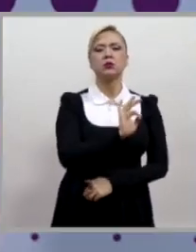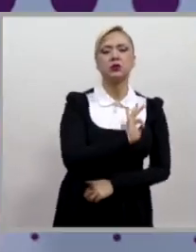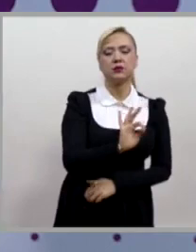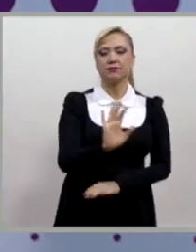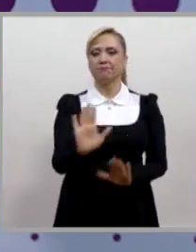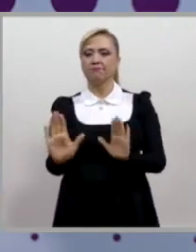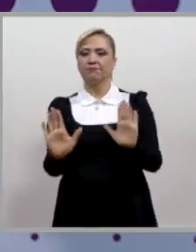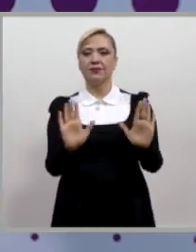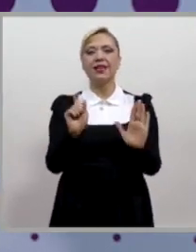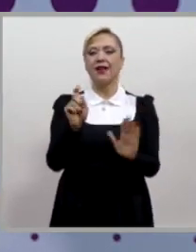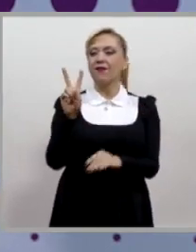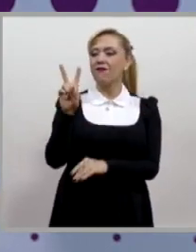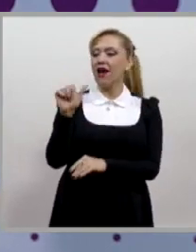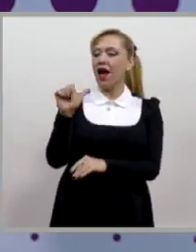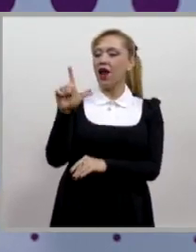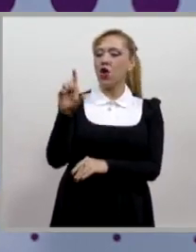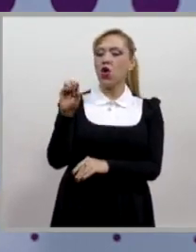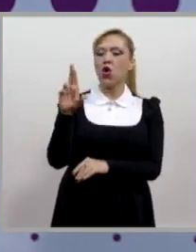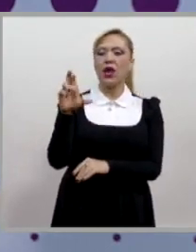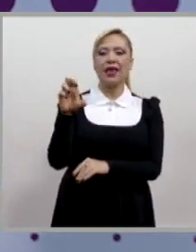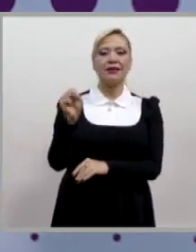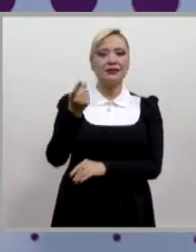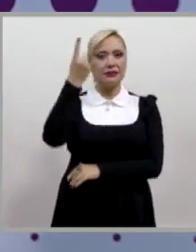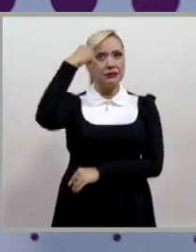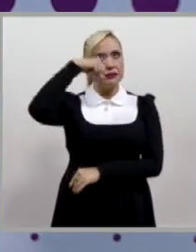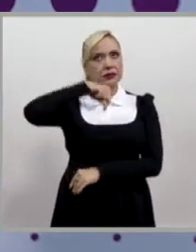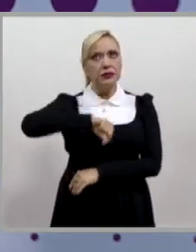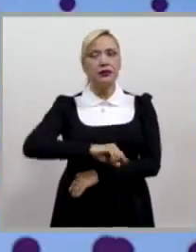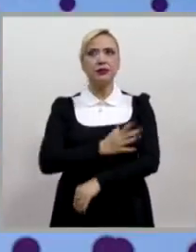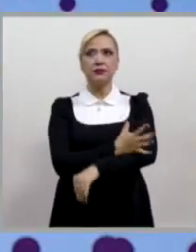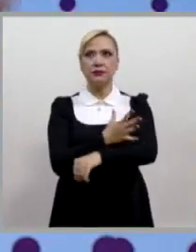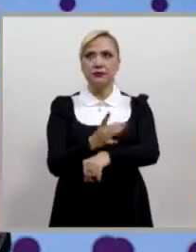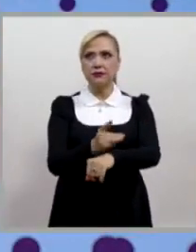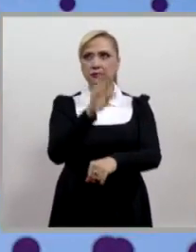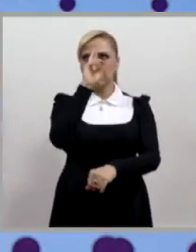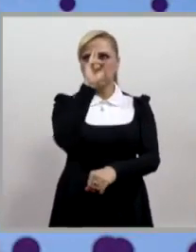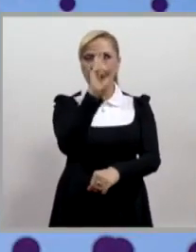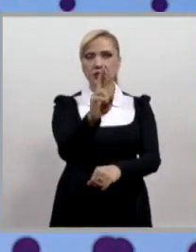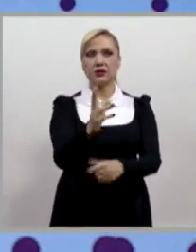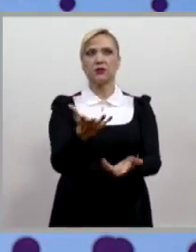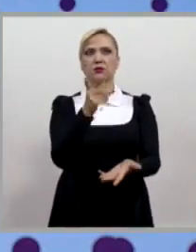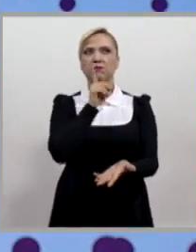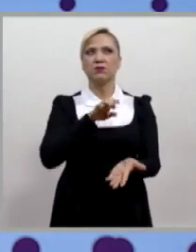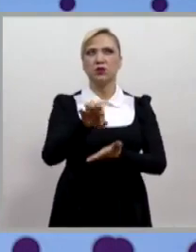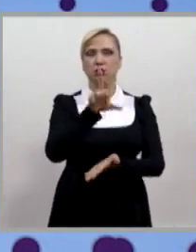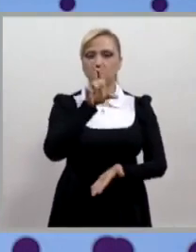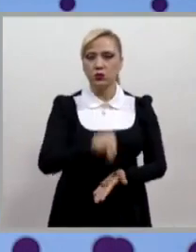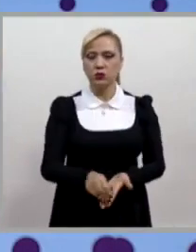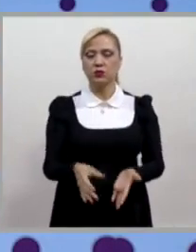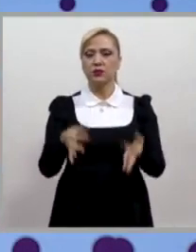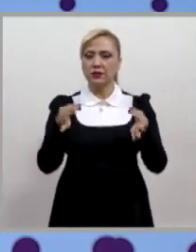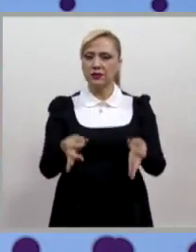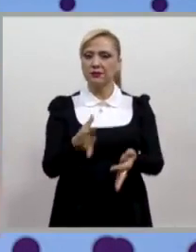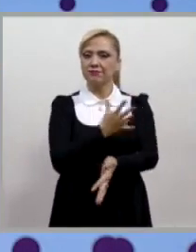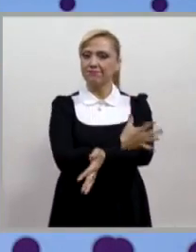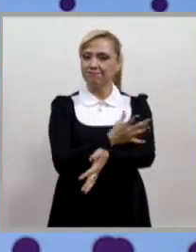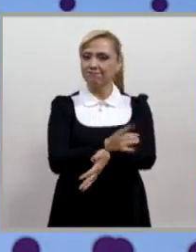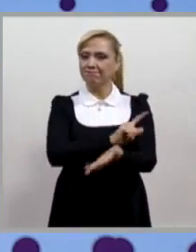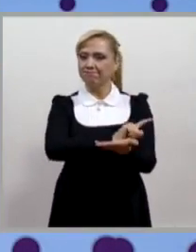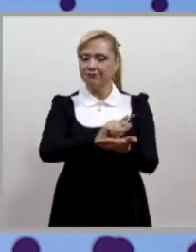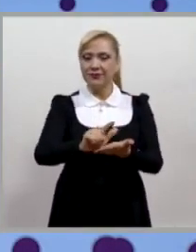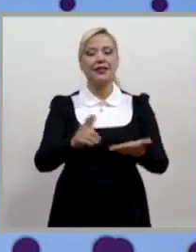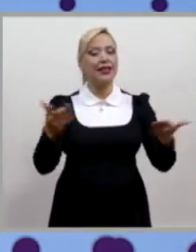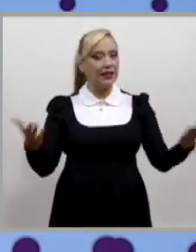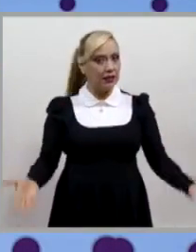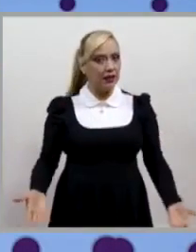Creo además que es el pendiente más grave que tenemos como Estado, y cuando hablo de Estado me refiero a sociedad y gobierno, no solamente el